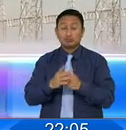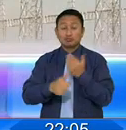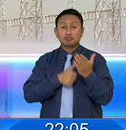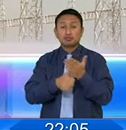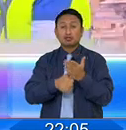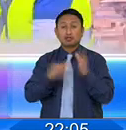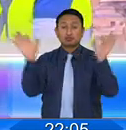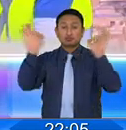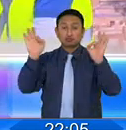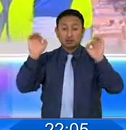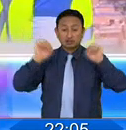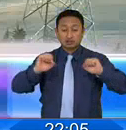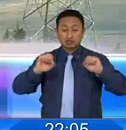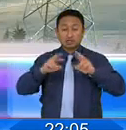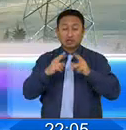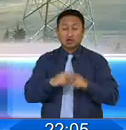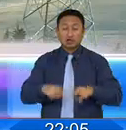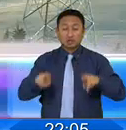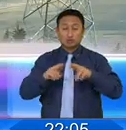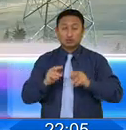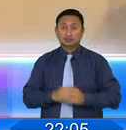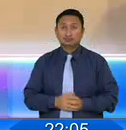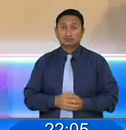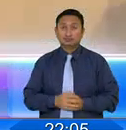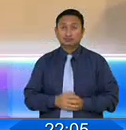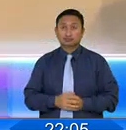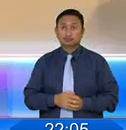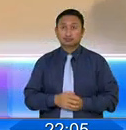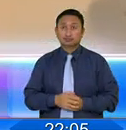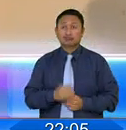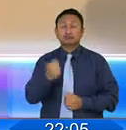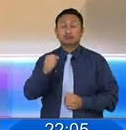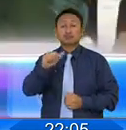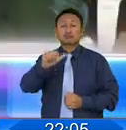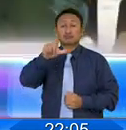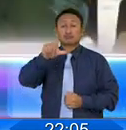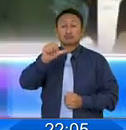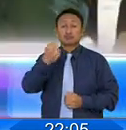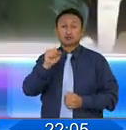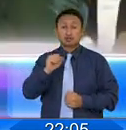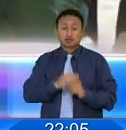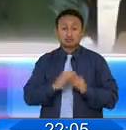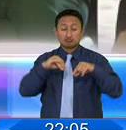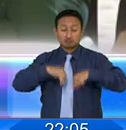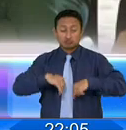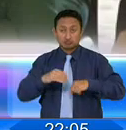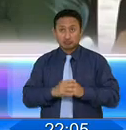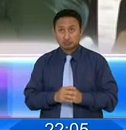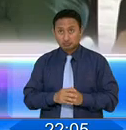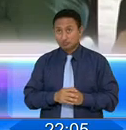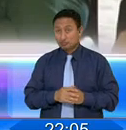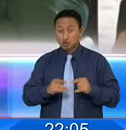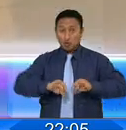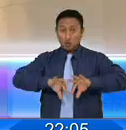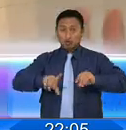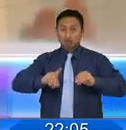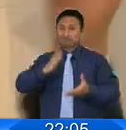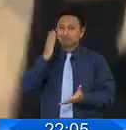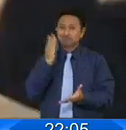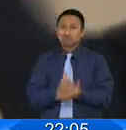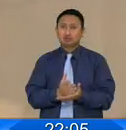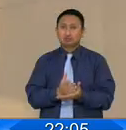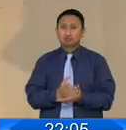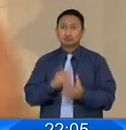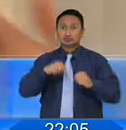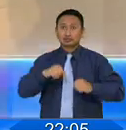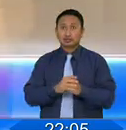de Energía y Recursos No Renovables. Roberto Salas aseguró que romperá las cadenas de la corrupción. Vamos a